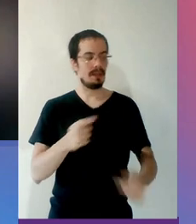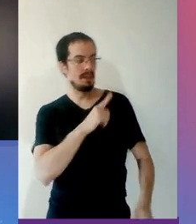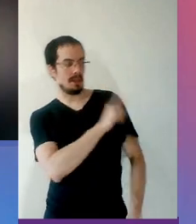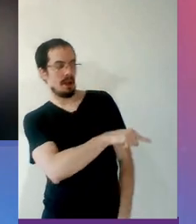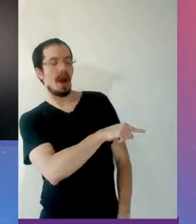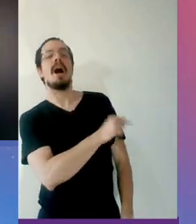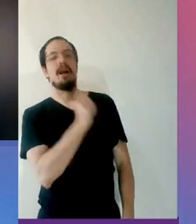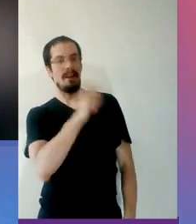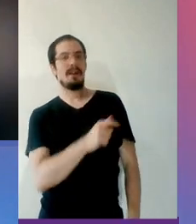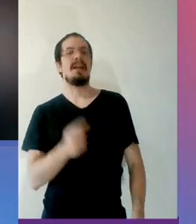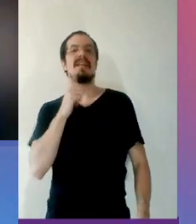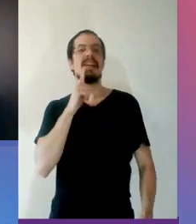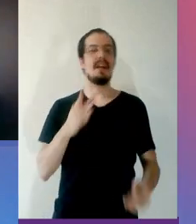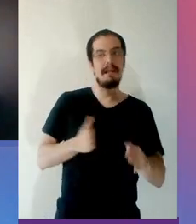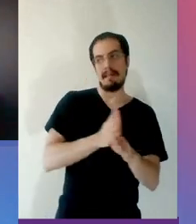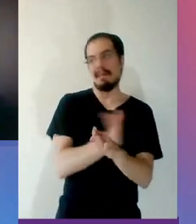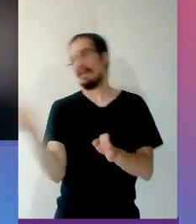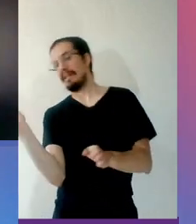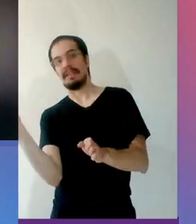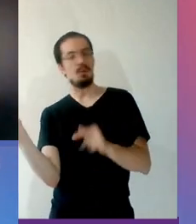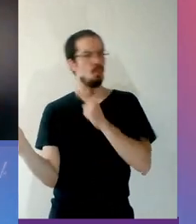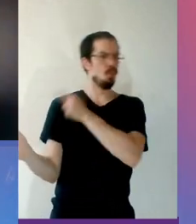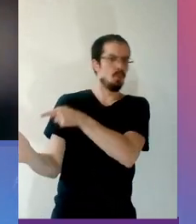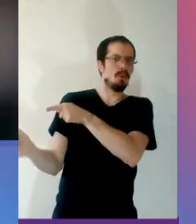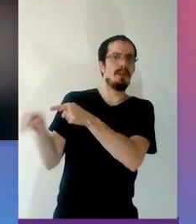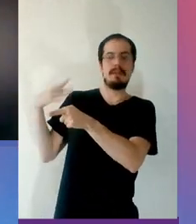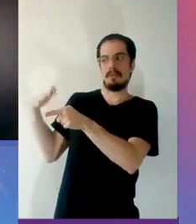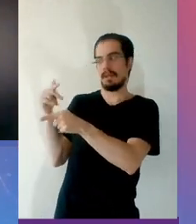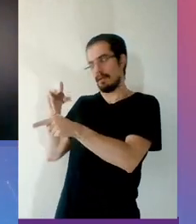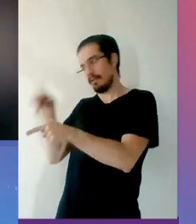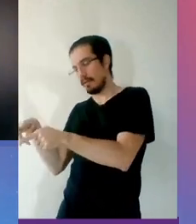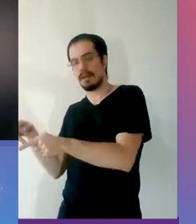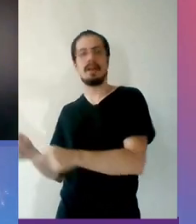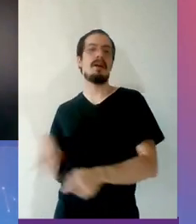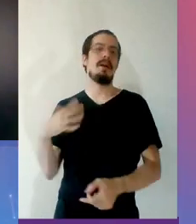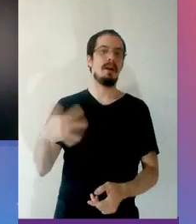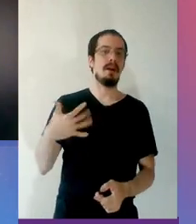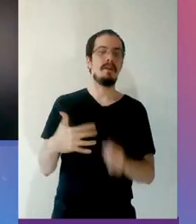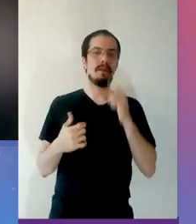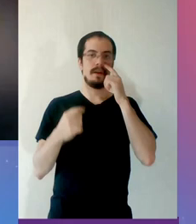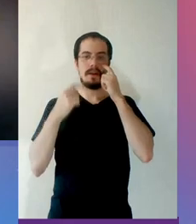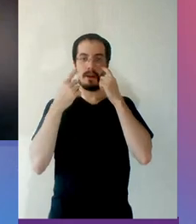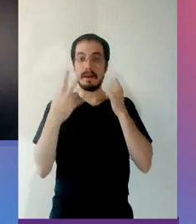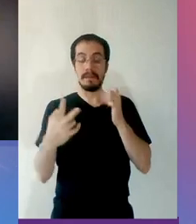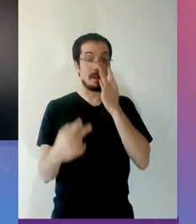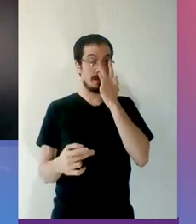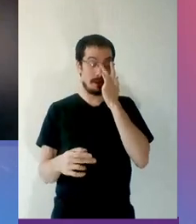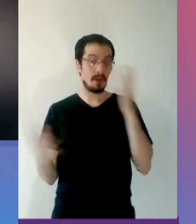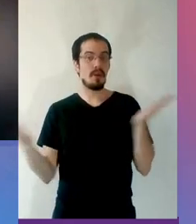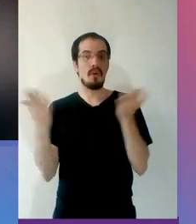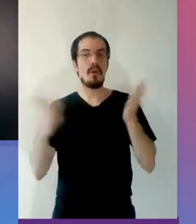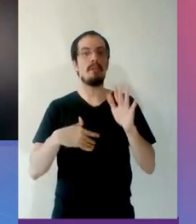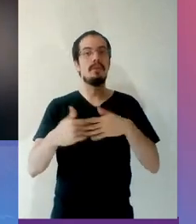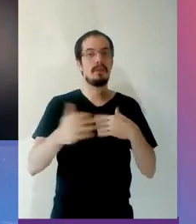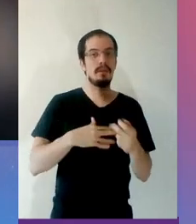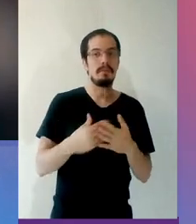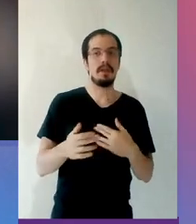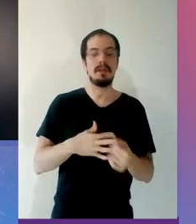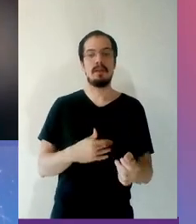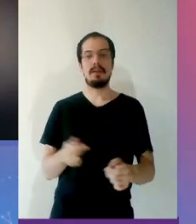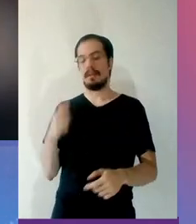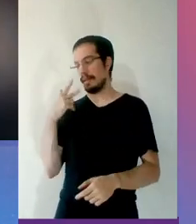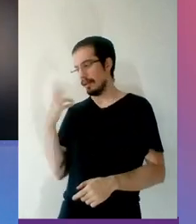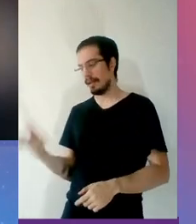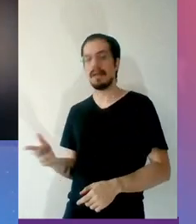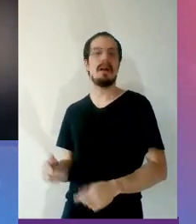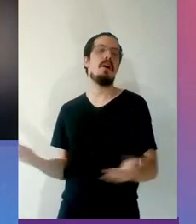en la edad, que es lo que hacemos habitualmente, y yo creo que ahí estamos errados un poco, ¿ya? Sino que tenemos que fijarnos más bien en la calidad de cómo hace el niño las